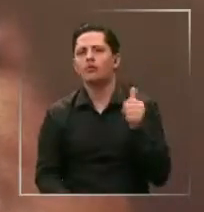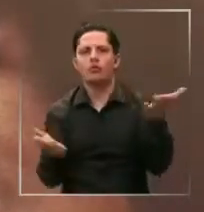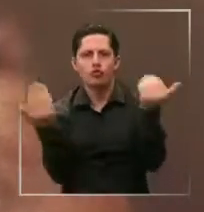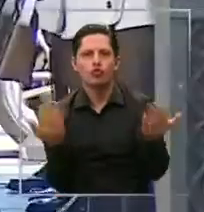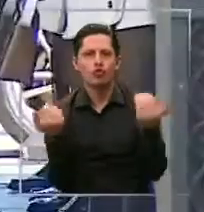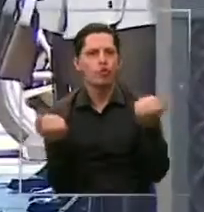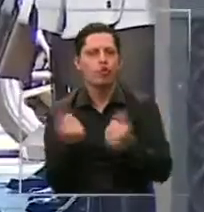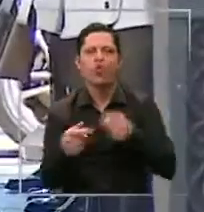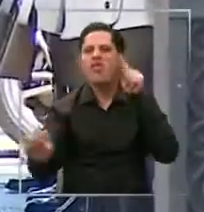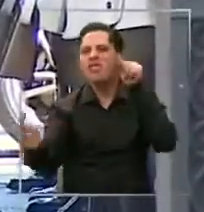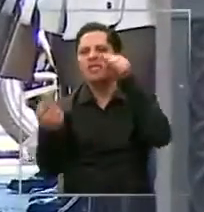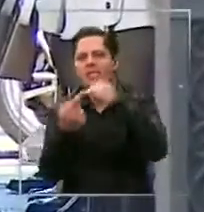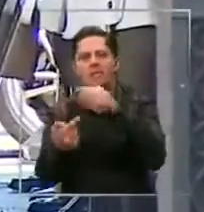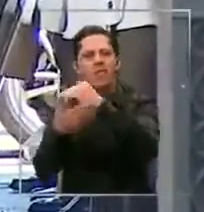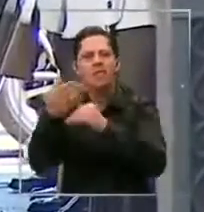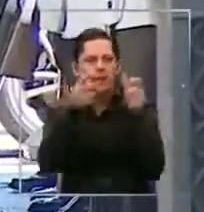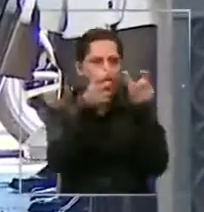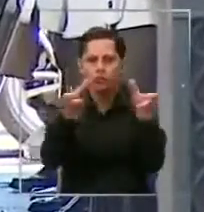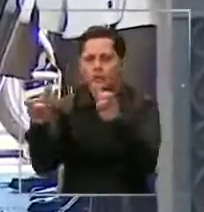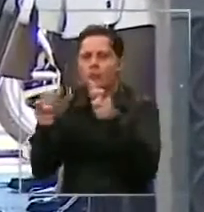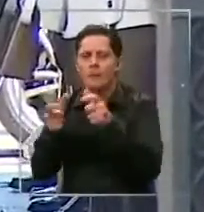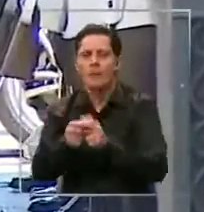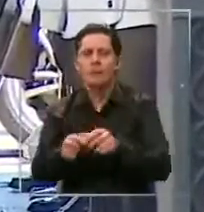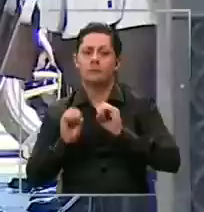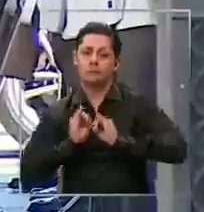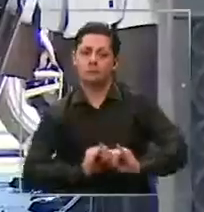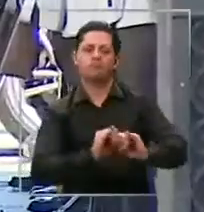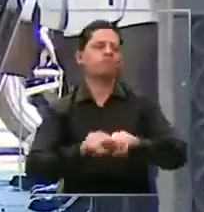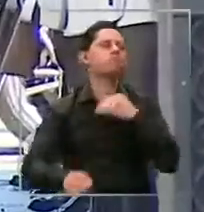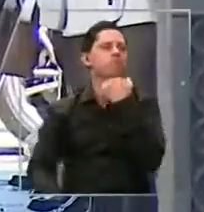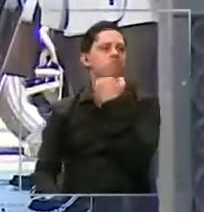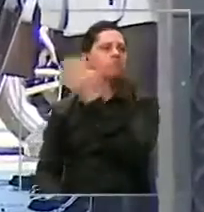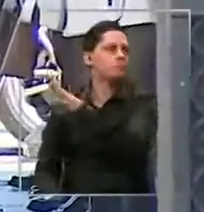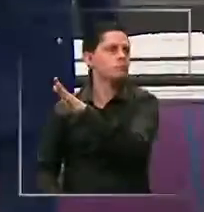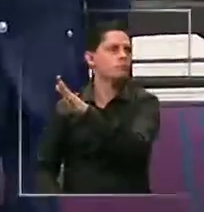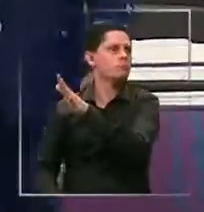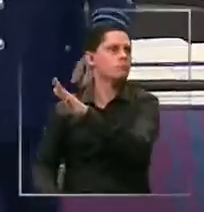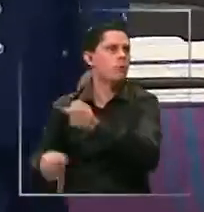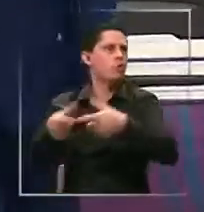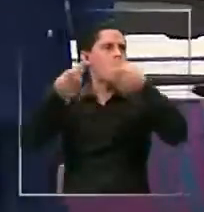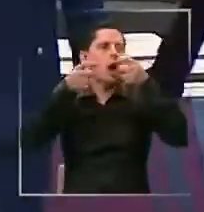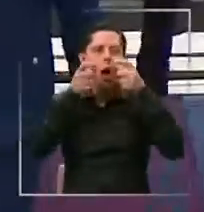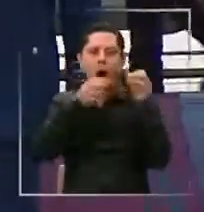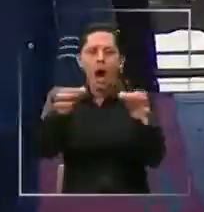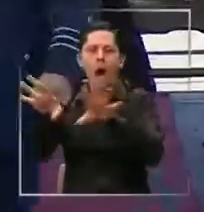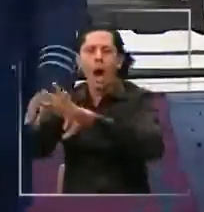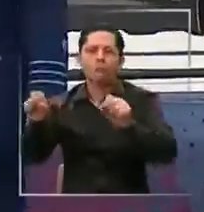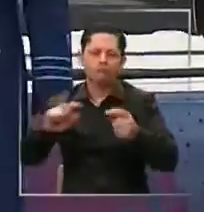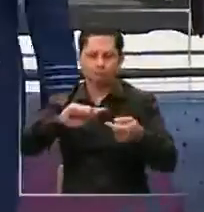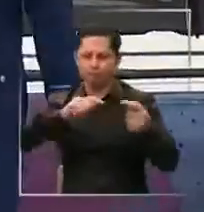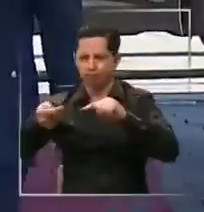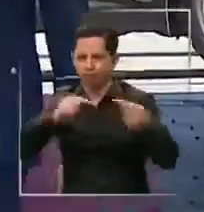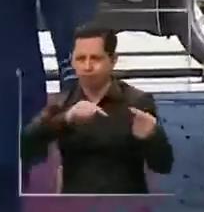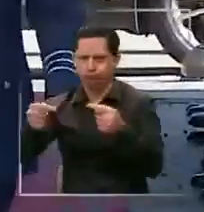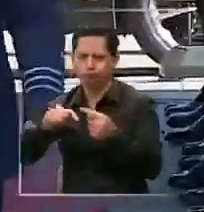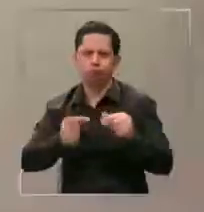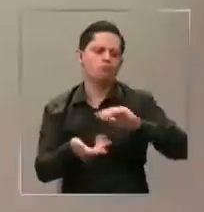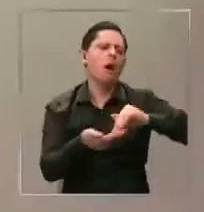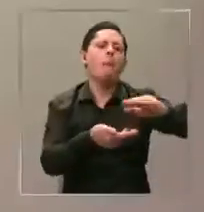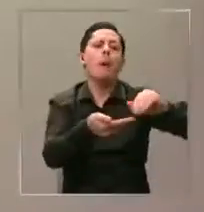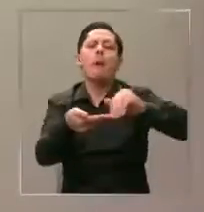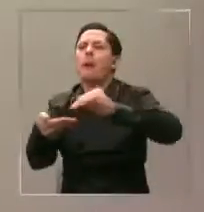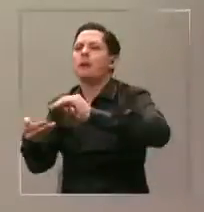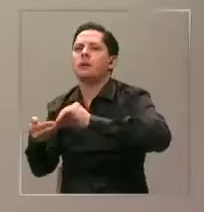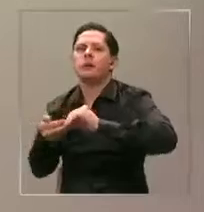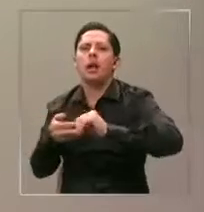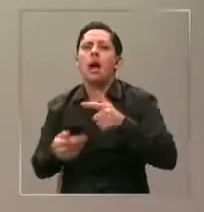chilenas detrás de eso. Mensaje especialmente dirigido a quienes dejaron la mesa para un acuerdo de seguridad luego de la polémica en torno a los indultos. No